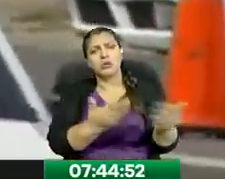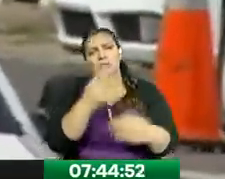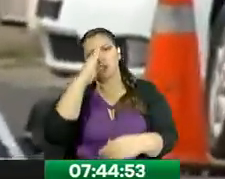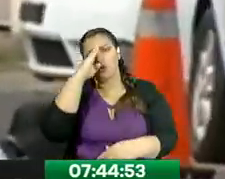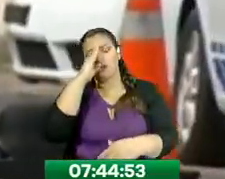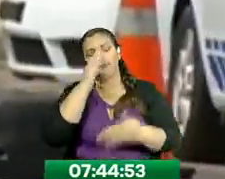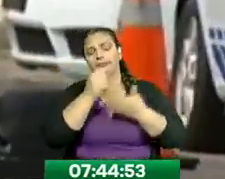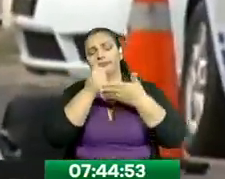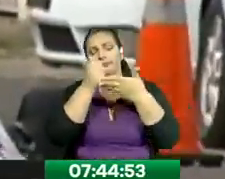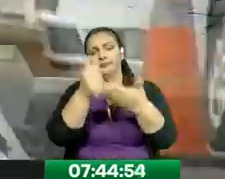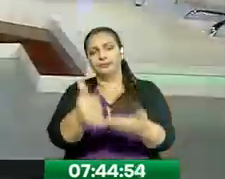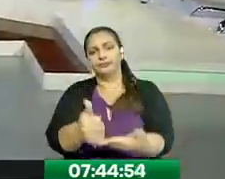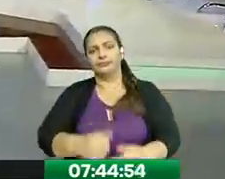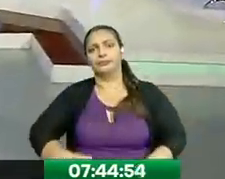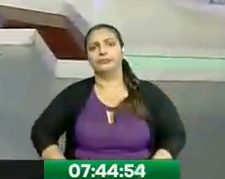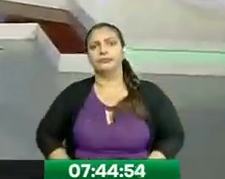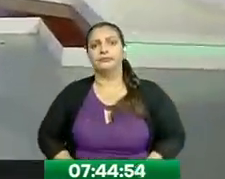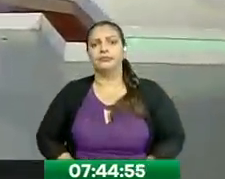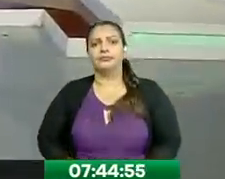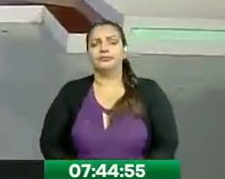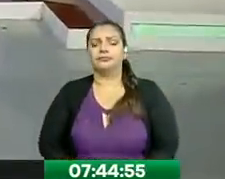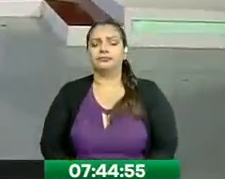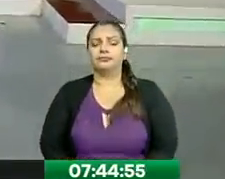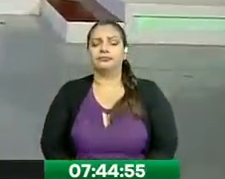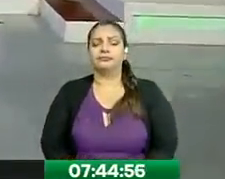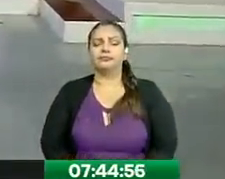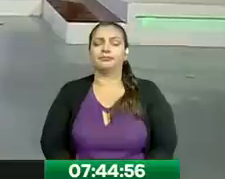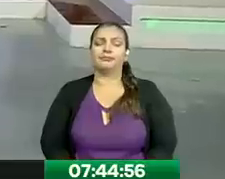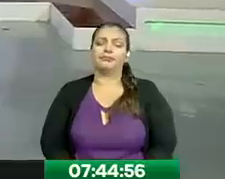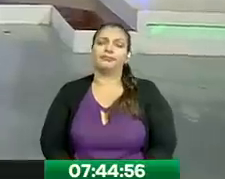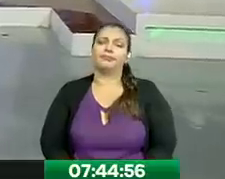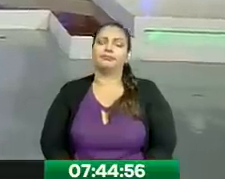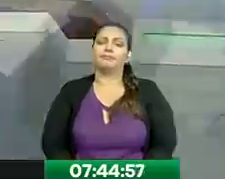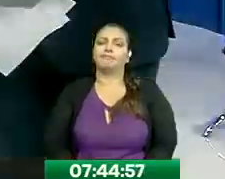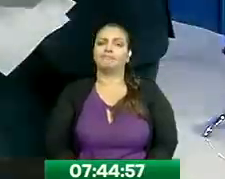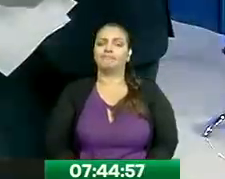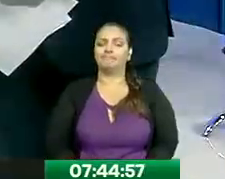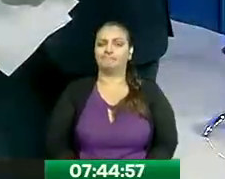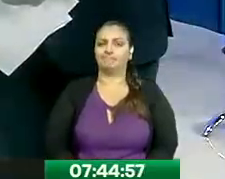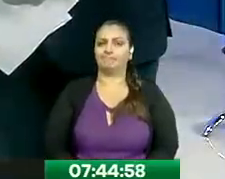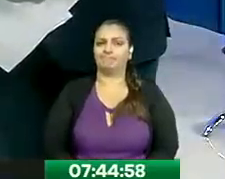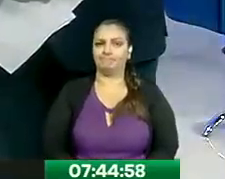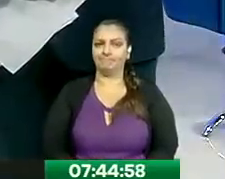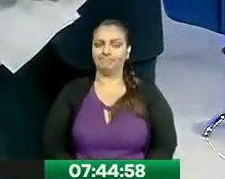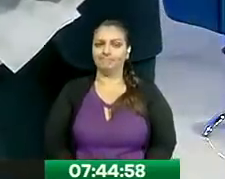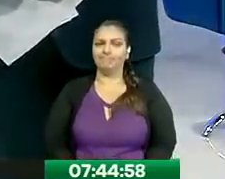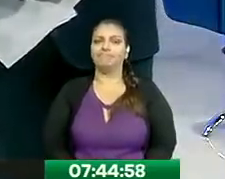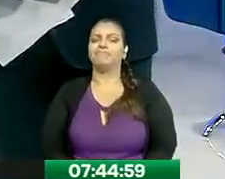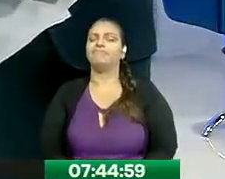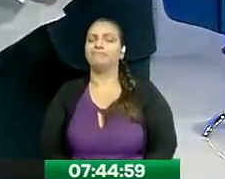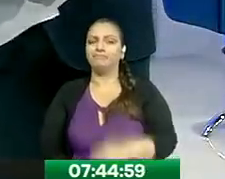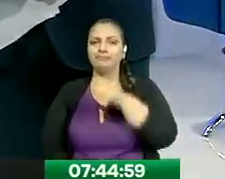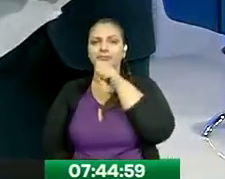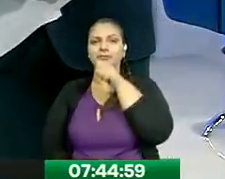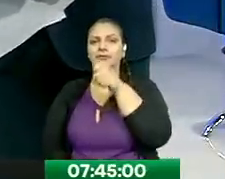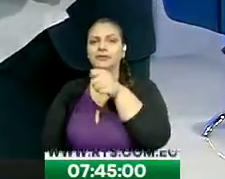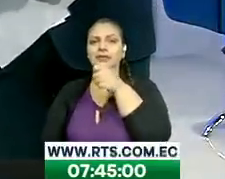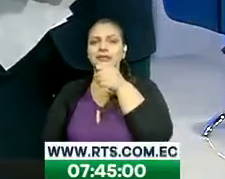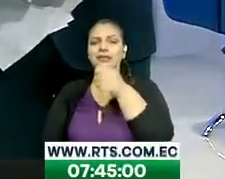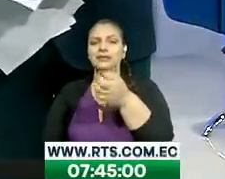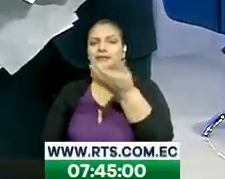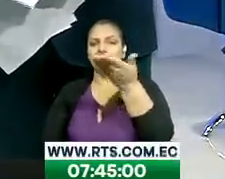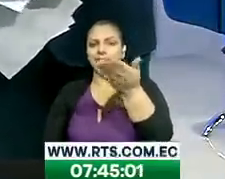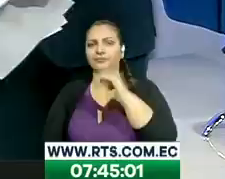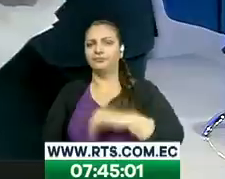bastones para qué te parece si a esta hora salimos vestido claro que así vamos a contactarlos con nuestro compañero